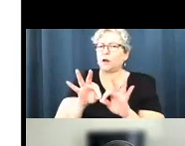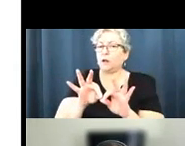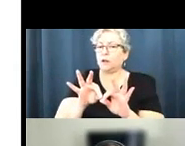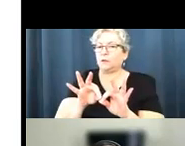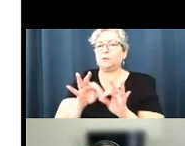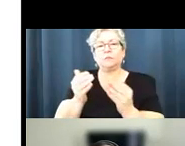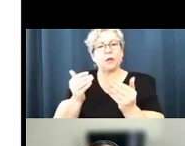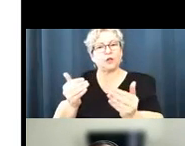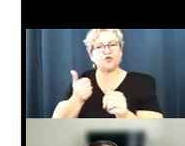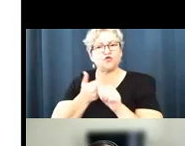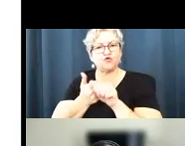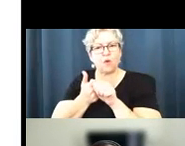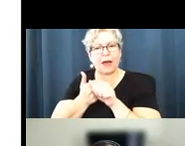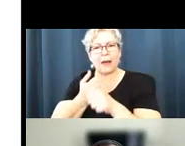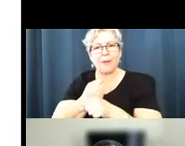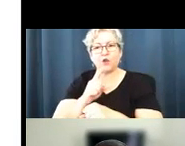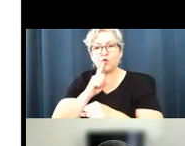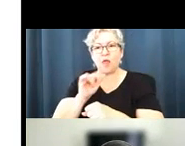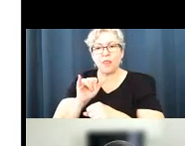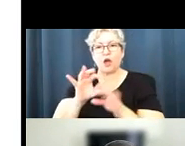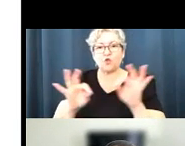crítico. Entonces vamos a rastrear